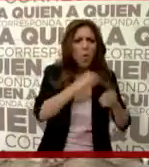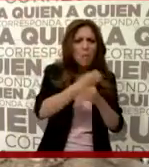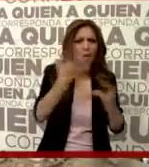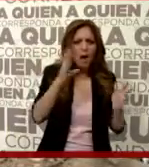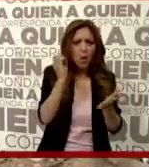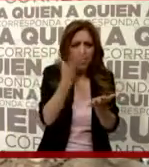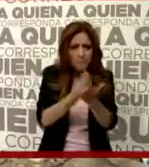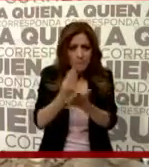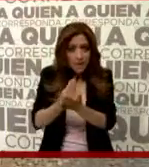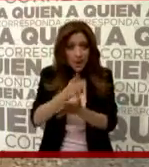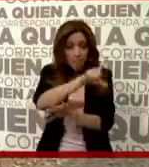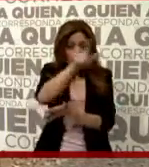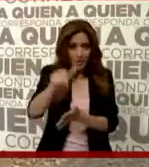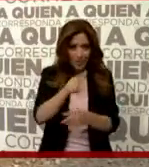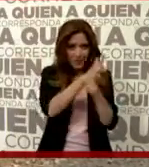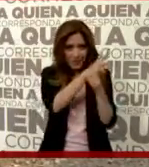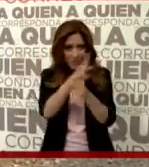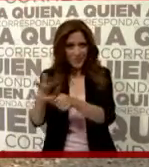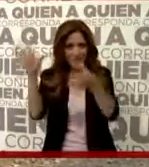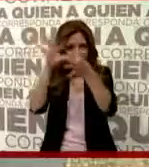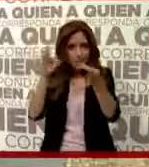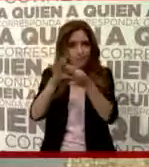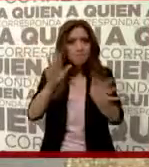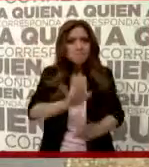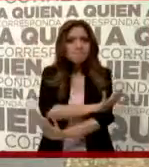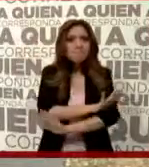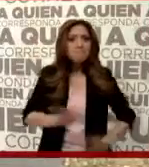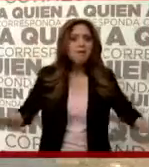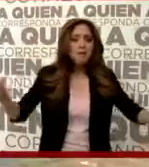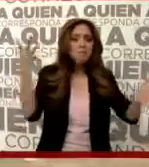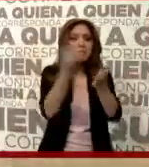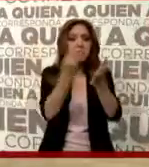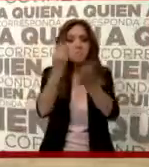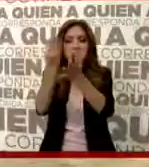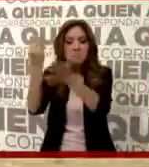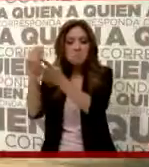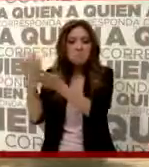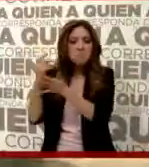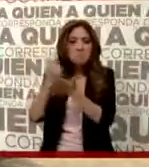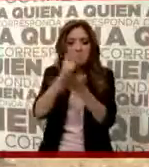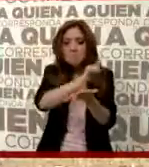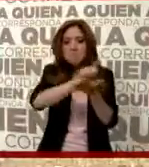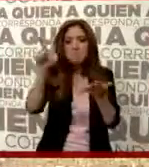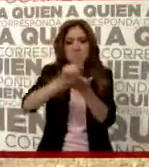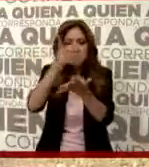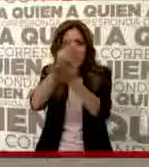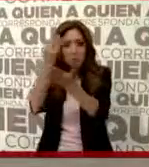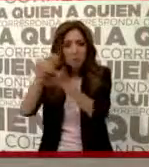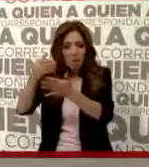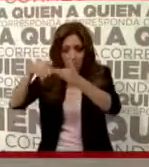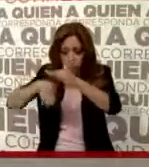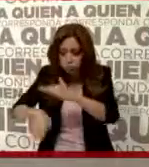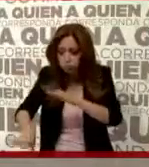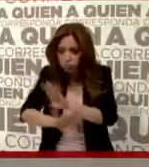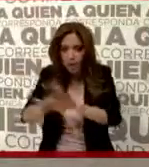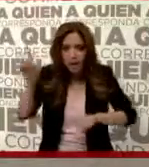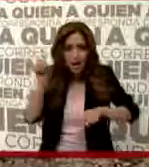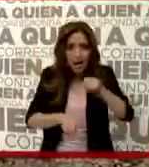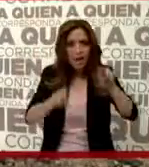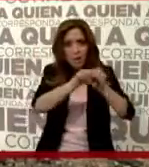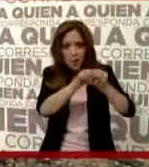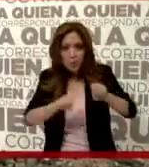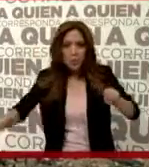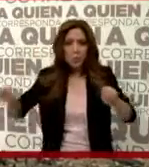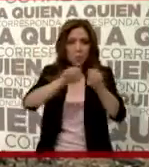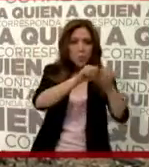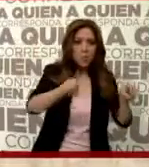A unos cuantos días de que di a conocer este problema, los trabajos se reanudaron y de inmediato los hoyos fueron eliminados al colocar en